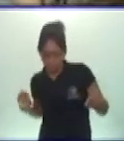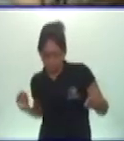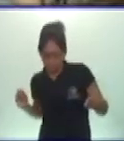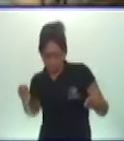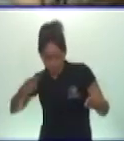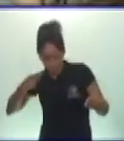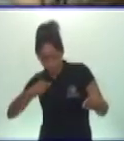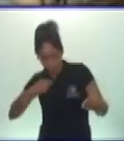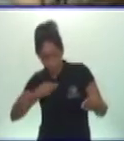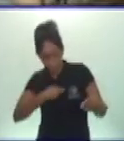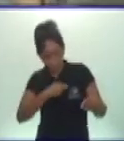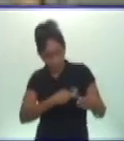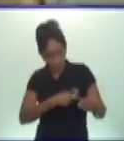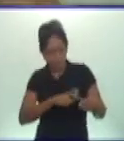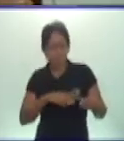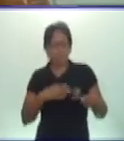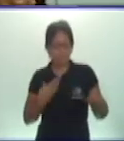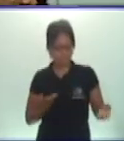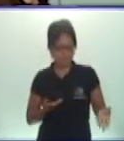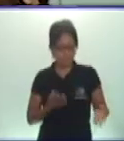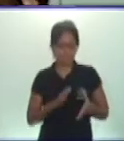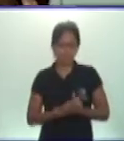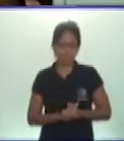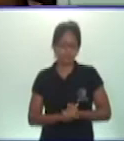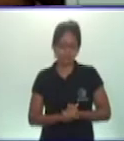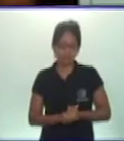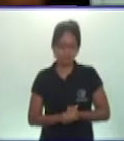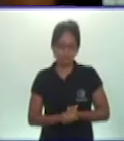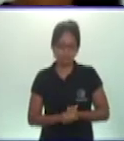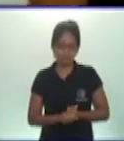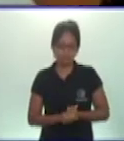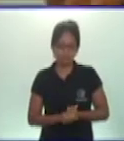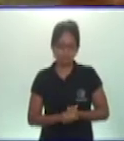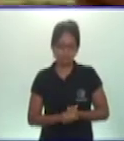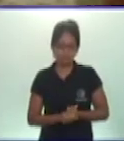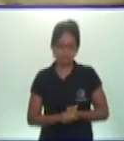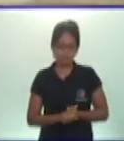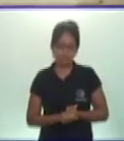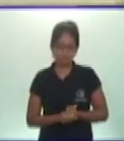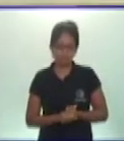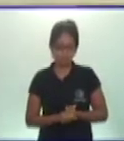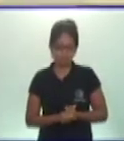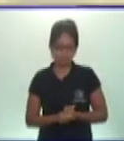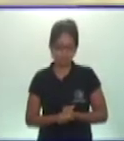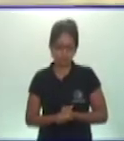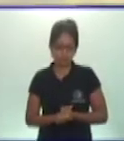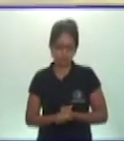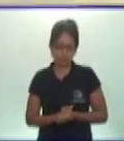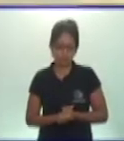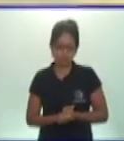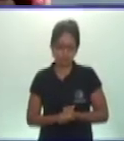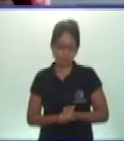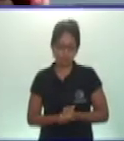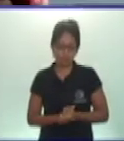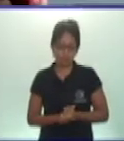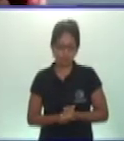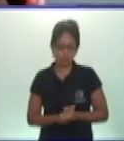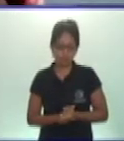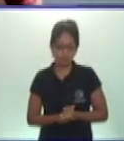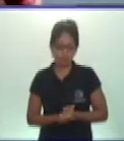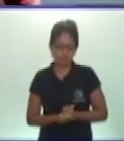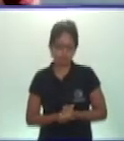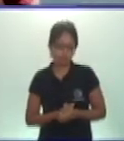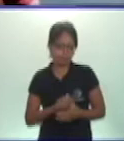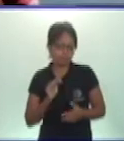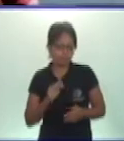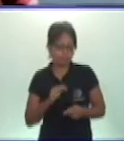puerto de Sevilla primero y de Cádiz después, donde se estableció el puerto único para el comercio con América. Eso condicionó